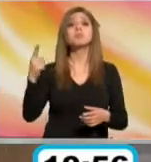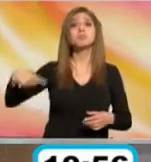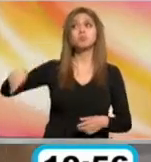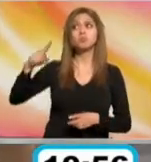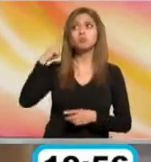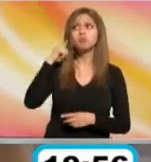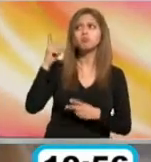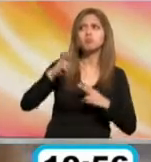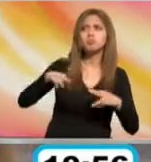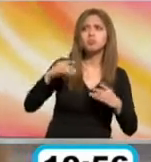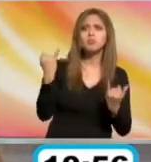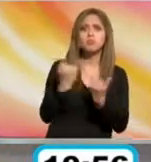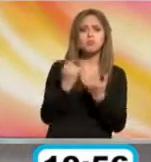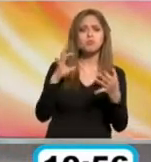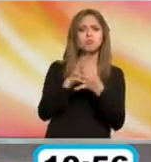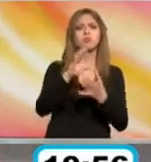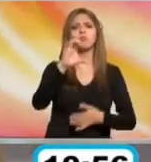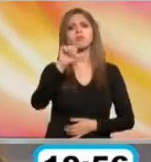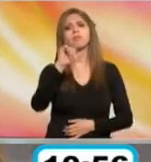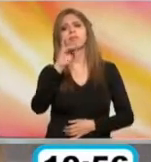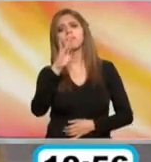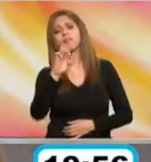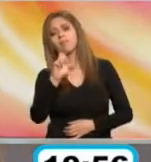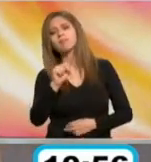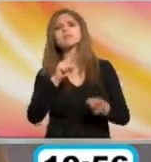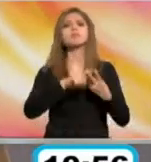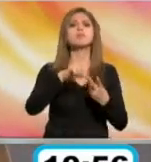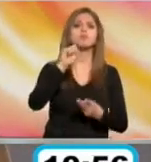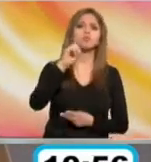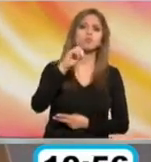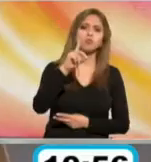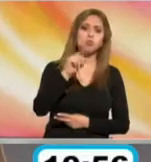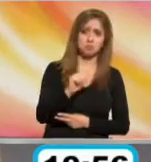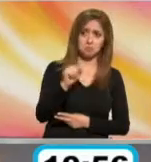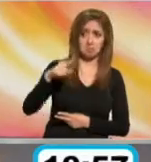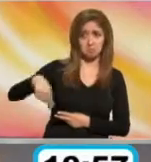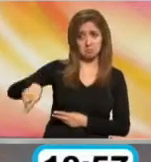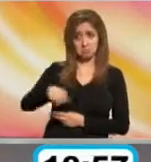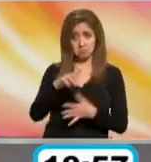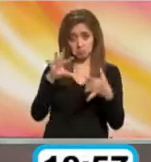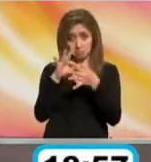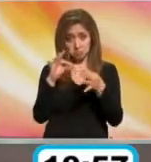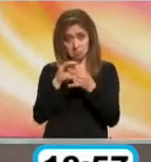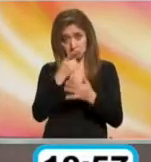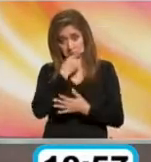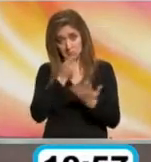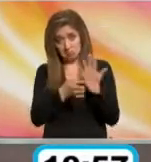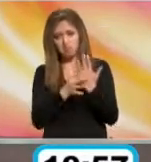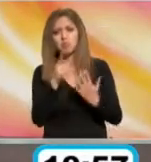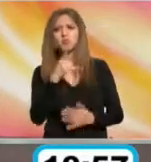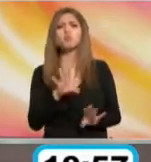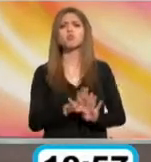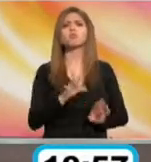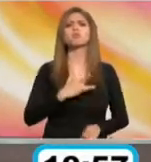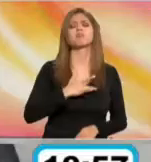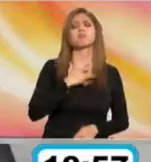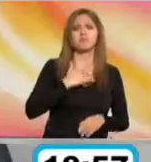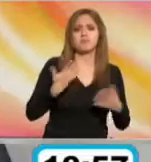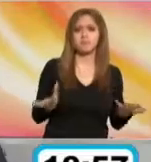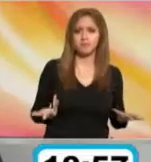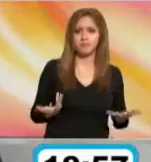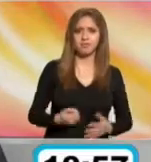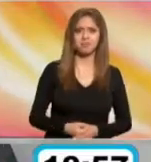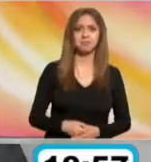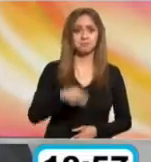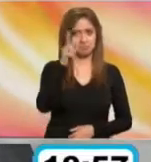grandes de este mismo género como Caifanes, Soda Stereo. Los medios de comunicación así lo dicen. ¿Qué sienten? Gracias, pues Así para, comparado con estos para grandes. nosotros